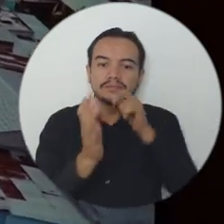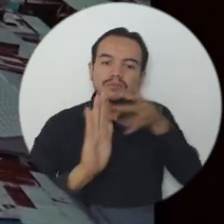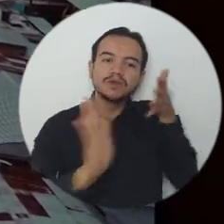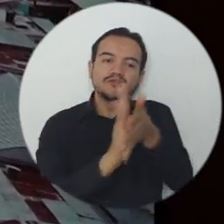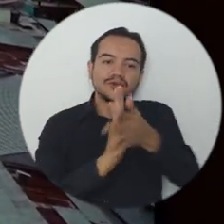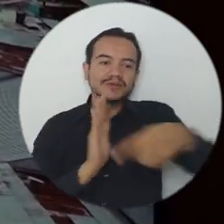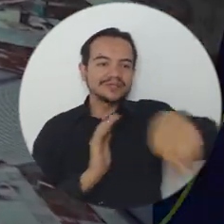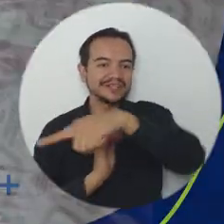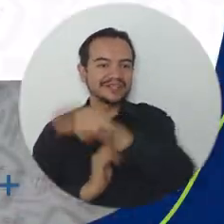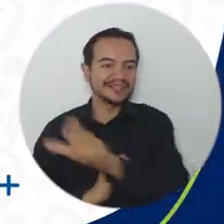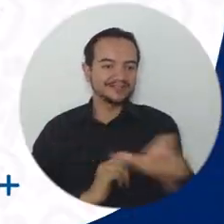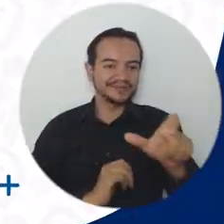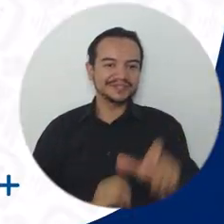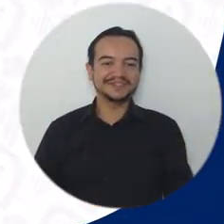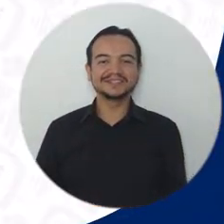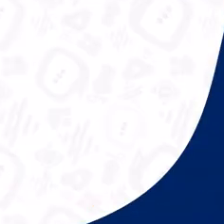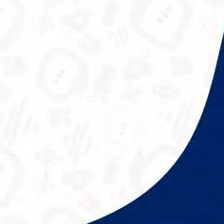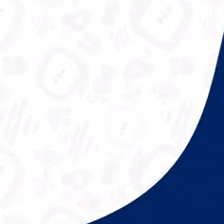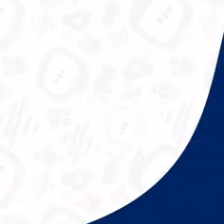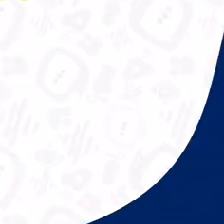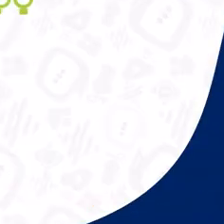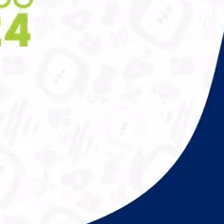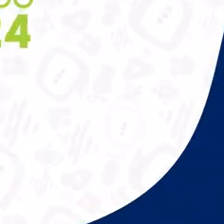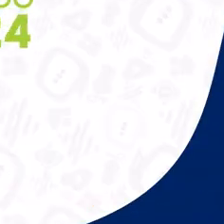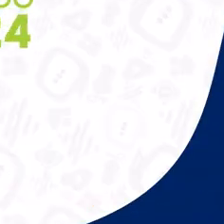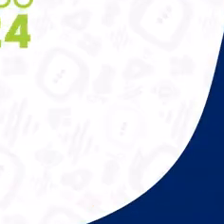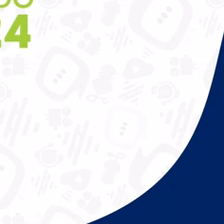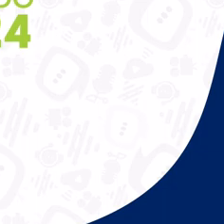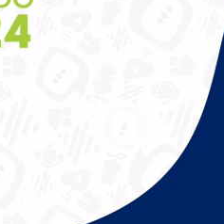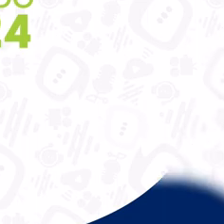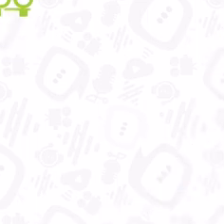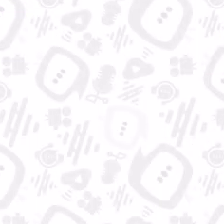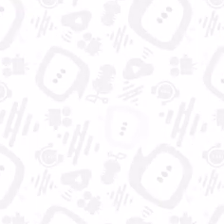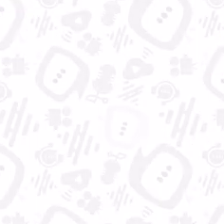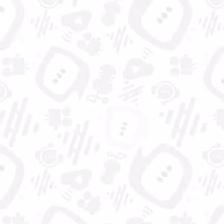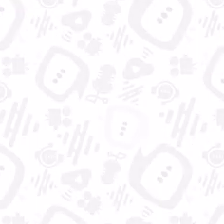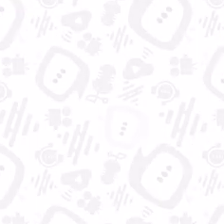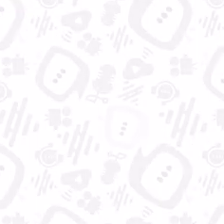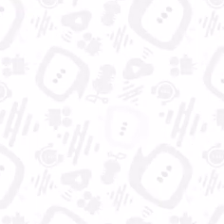transferir el conocimiento hacia las comunidades. Aún más incluyente e innovadora.